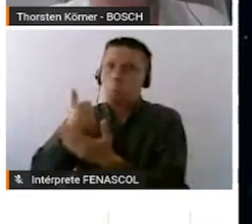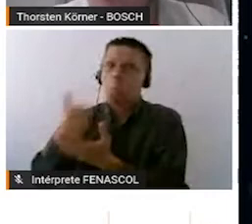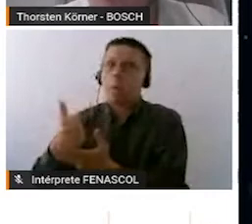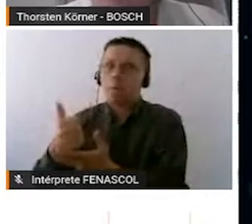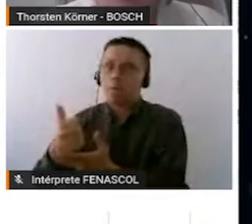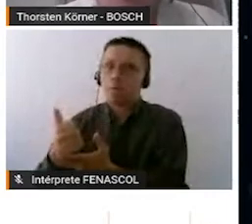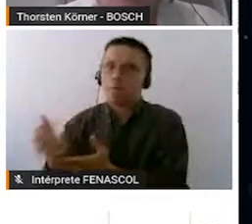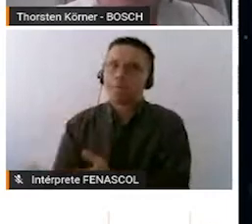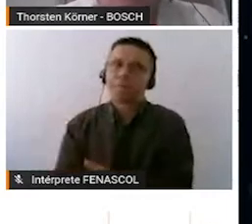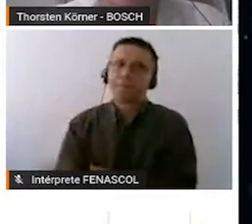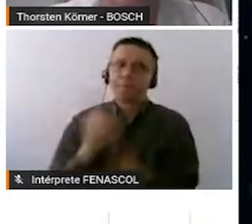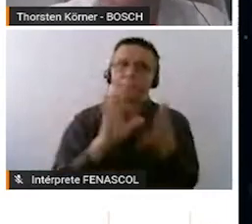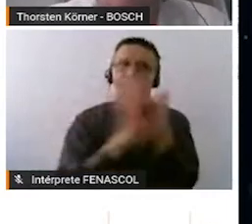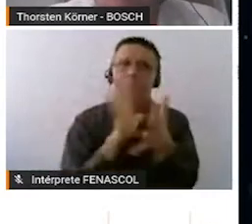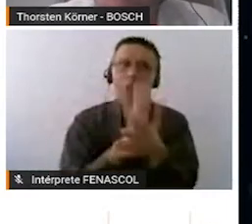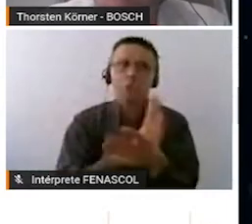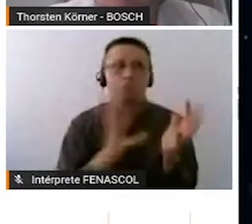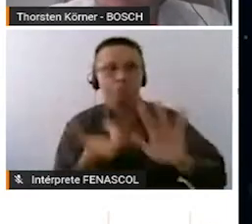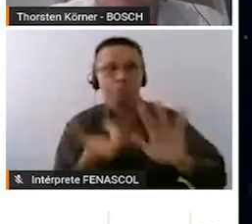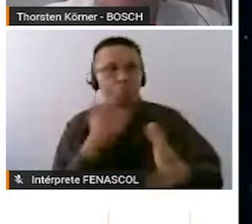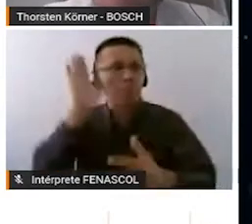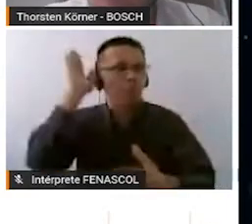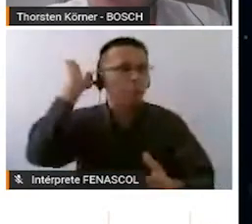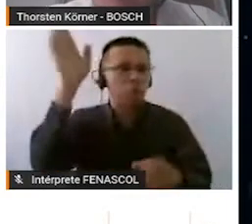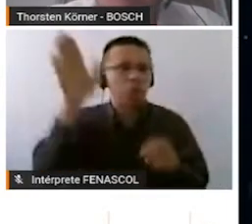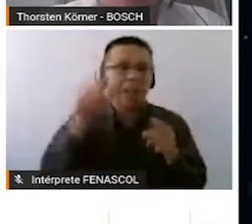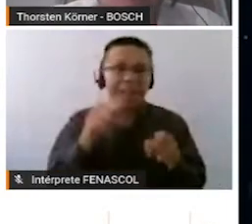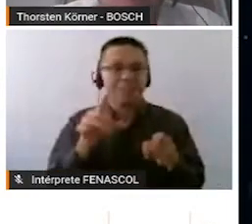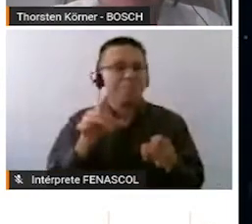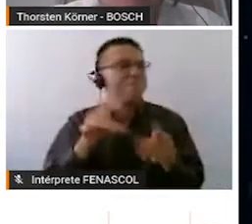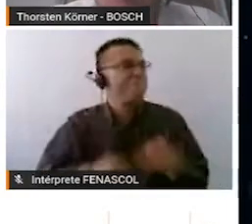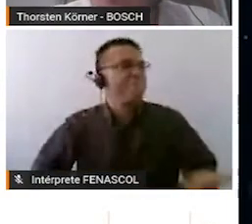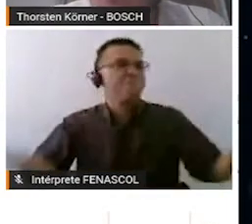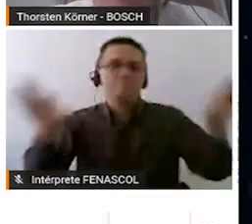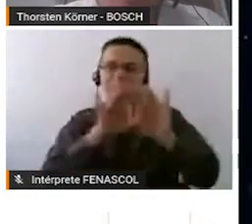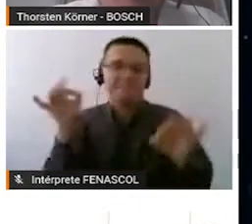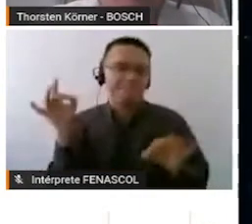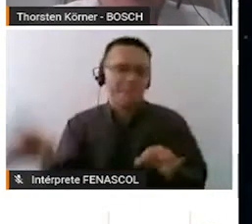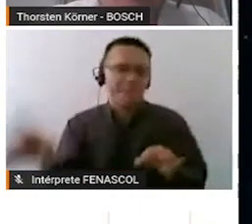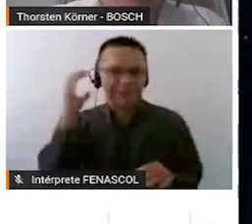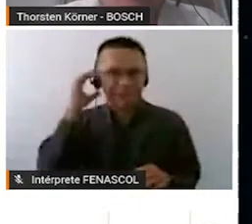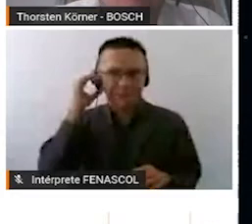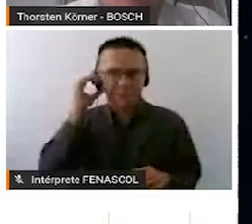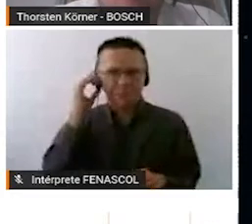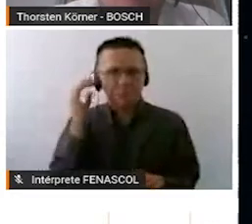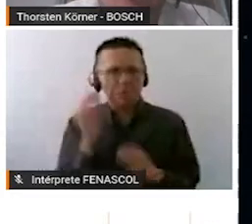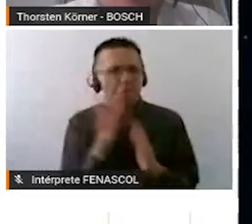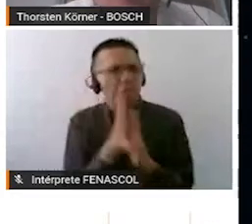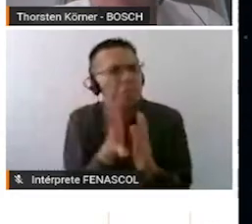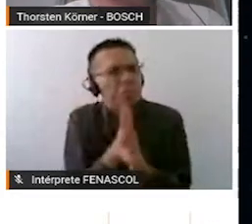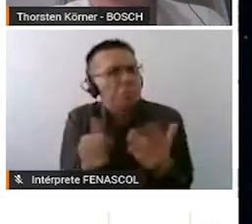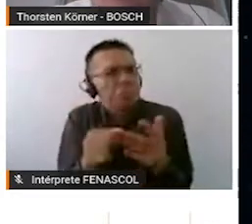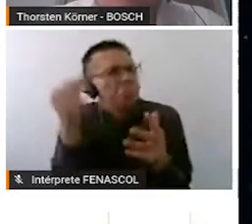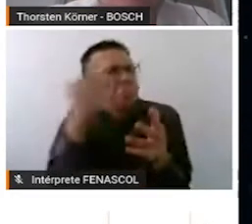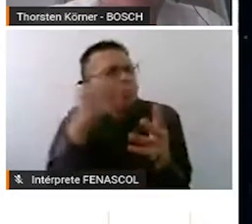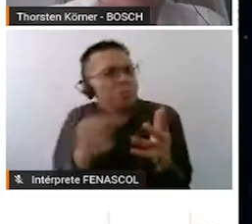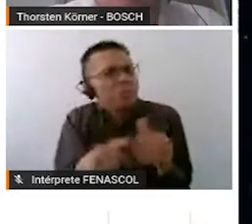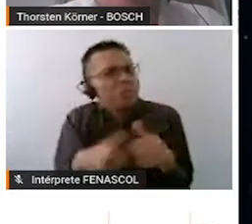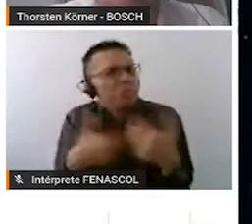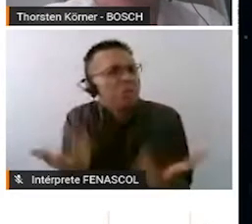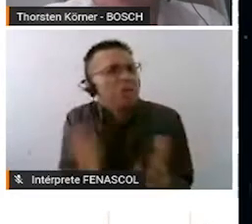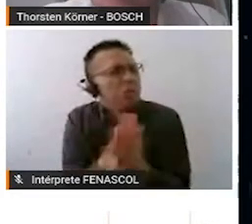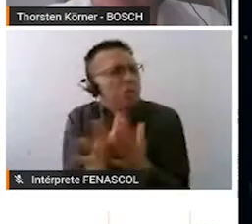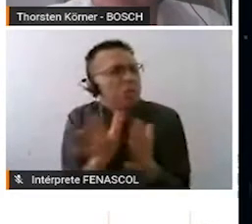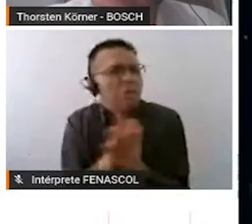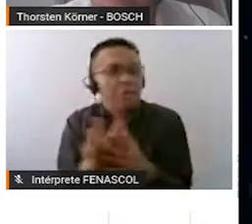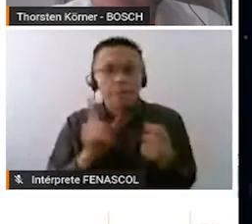que necesitamos. ¿Y qué clase o qué tipos de datos necesitamos? Para comenzar, nuestros datos tienen que